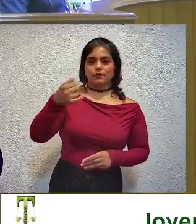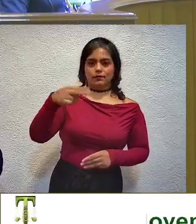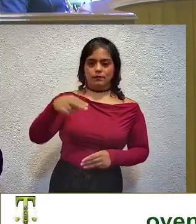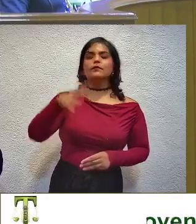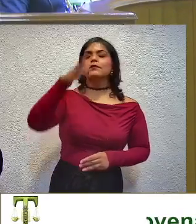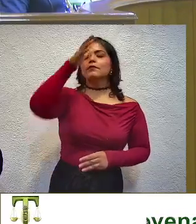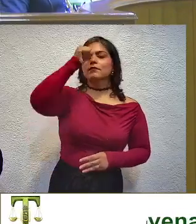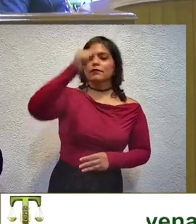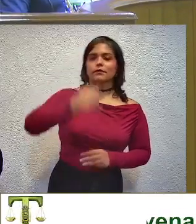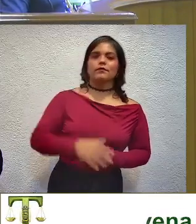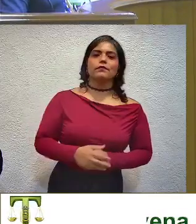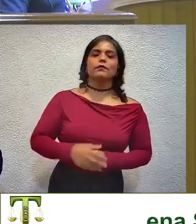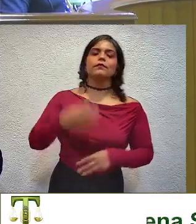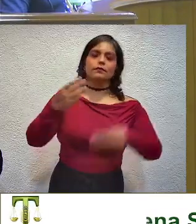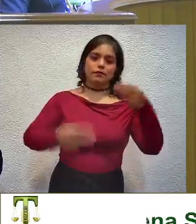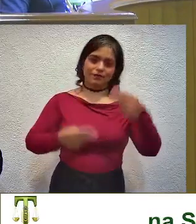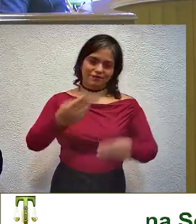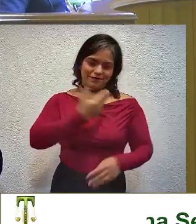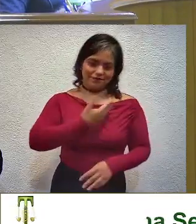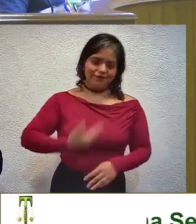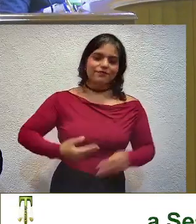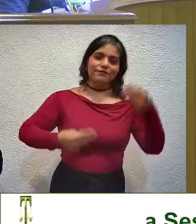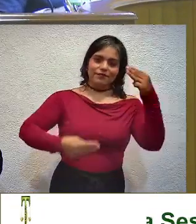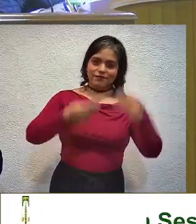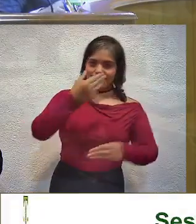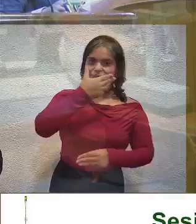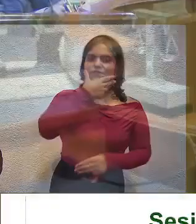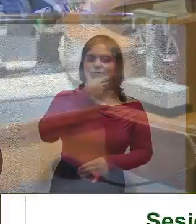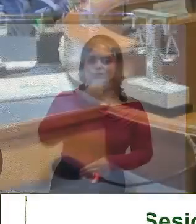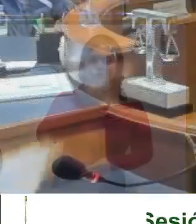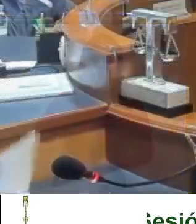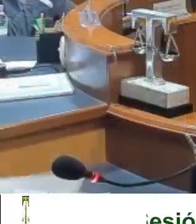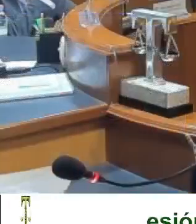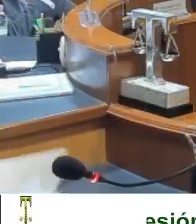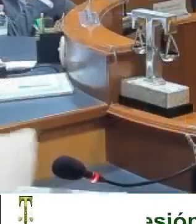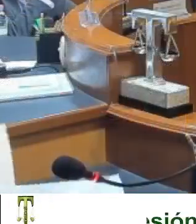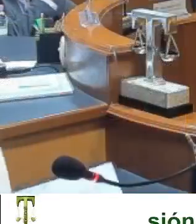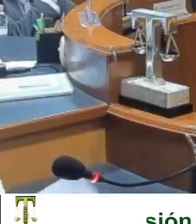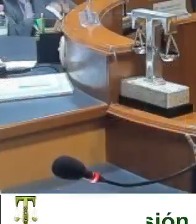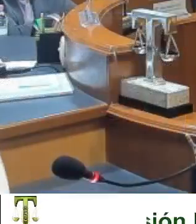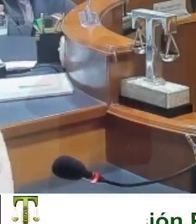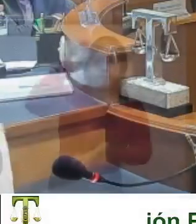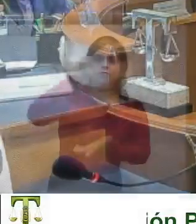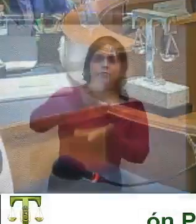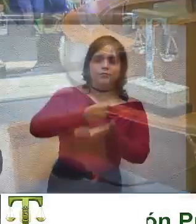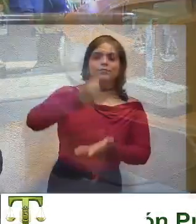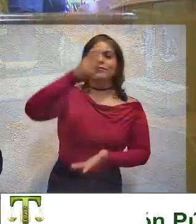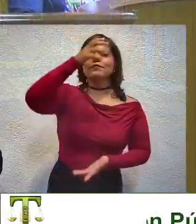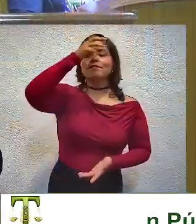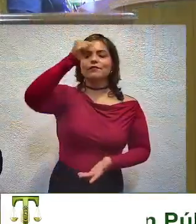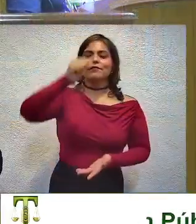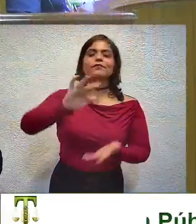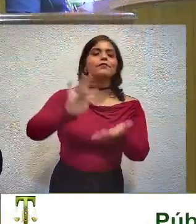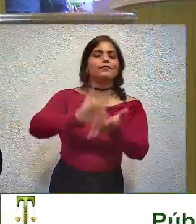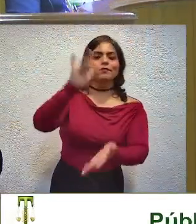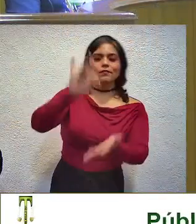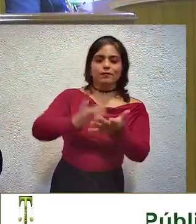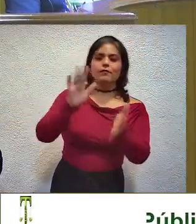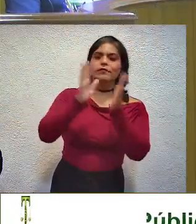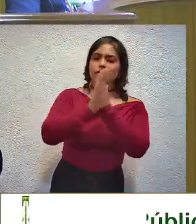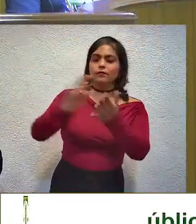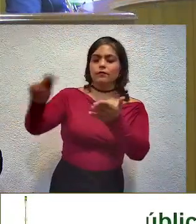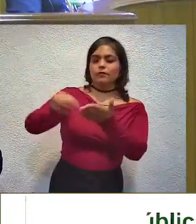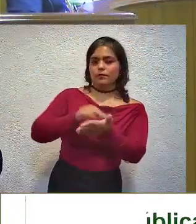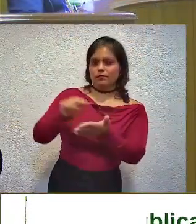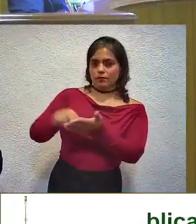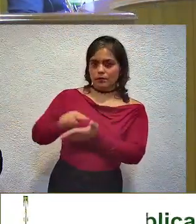del proyecto. Magistrada presidenta, magistrados, el proyecto de sentencia fue aprobado por unanimidad. Gracias, señor secretario. Le